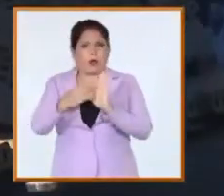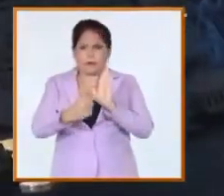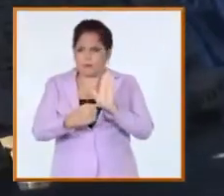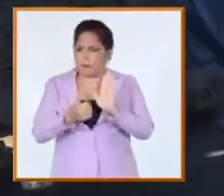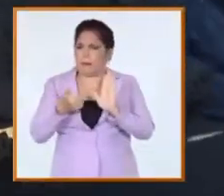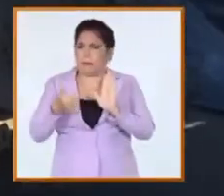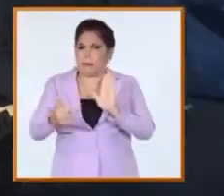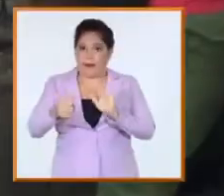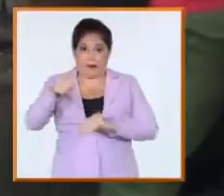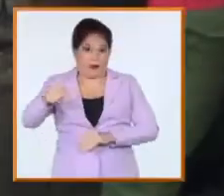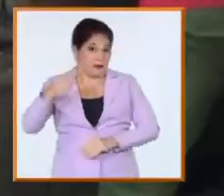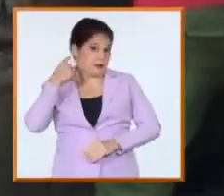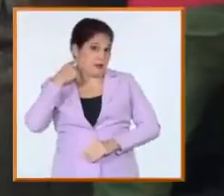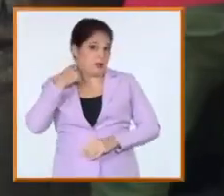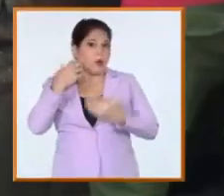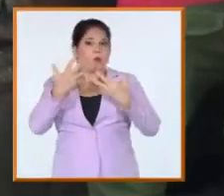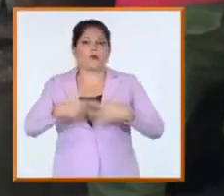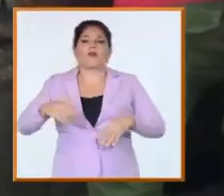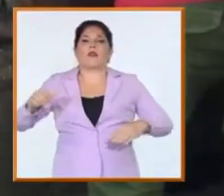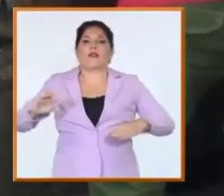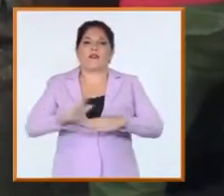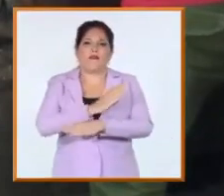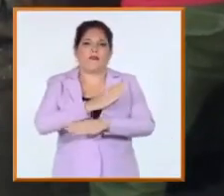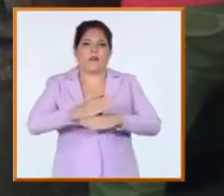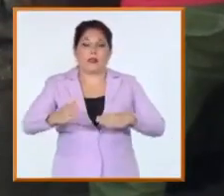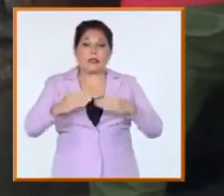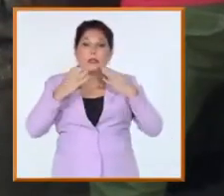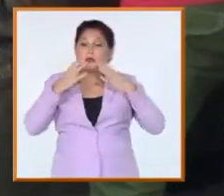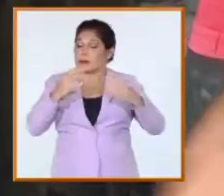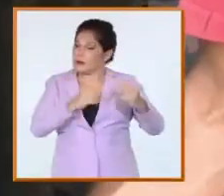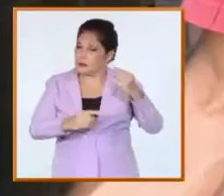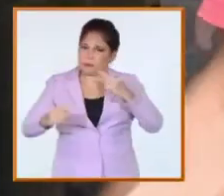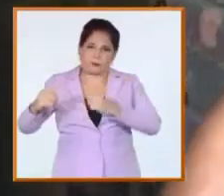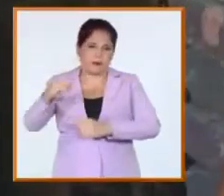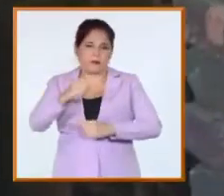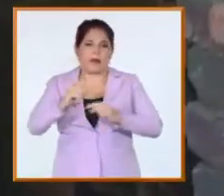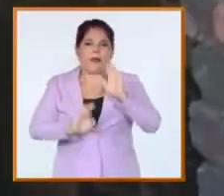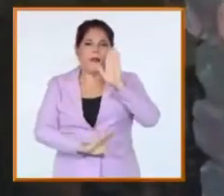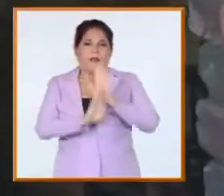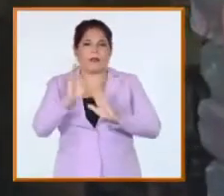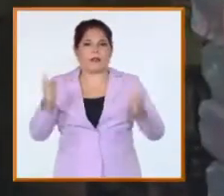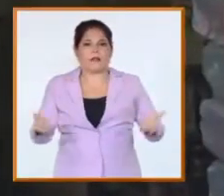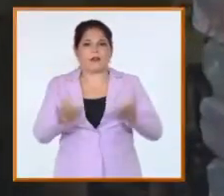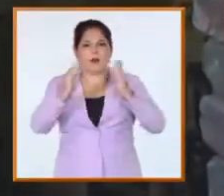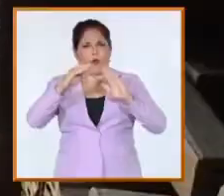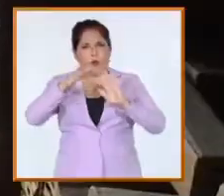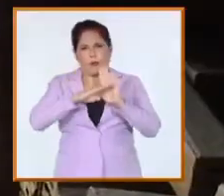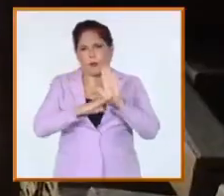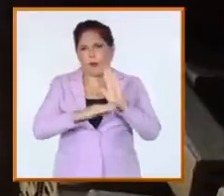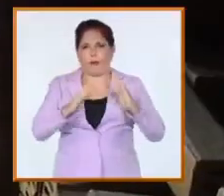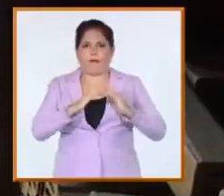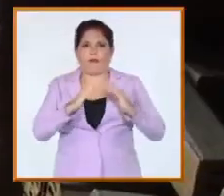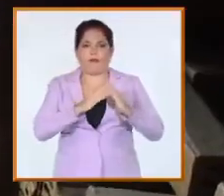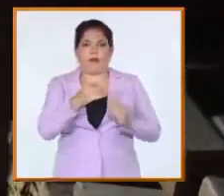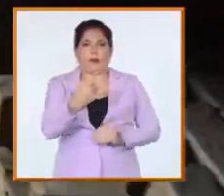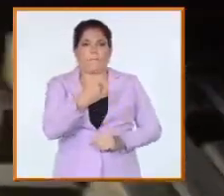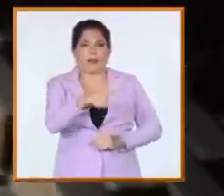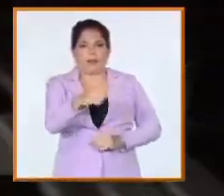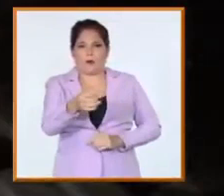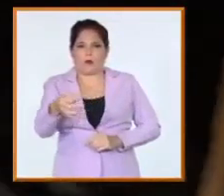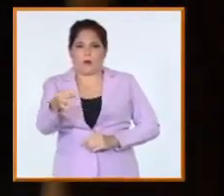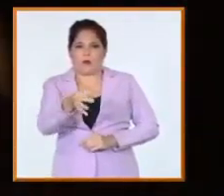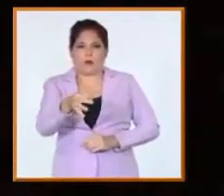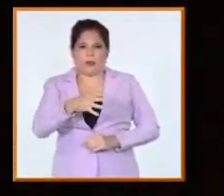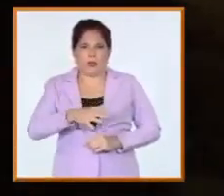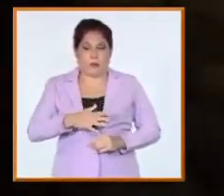años plomac ha afianzado sus producciones jugando un papel fundamental en el desarrollo del programa de la vivienda en cada municipio del territorio